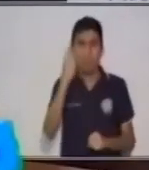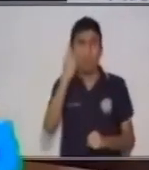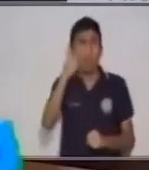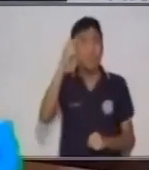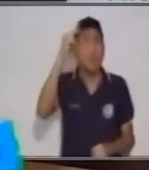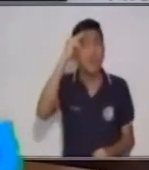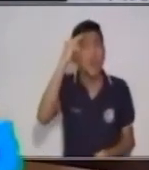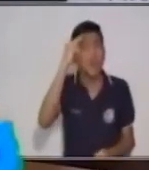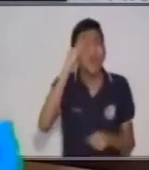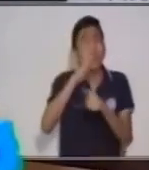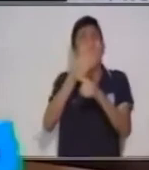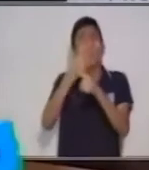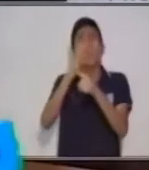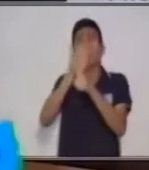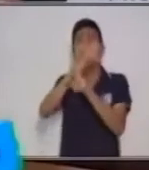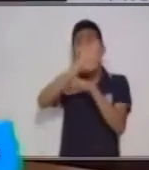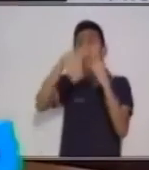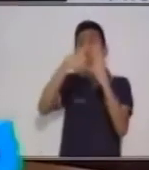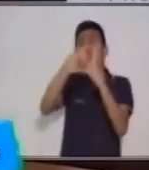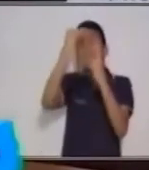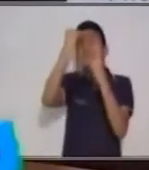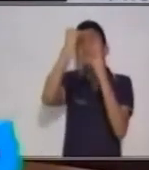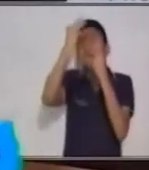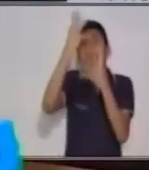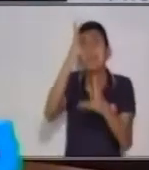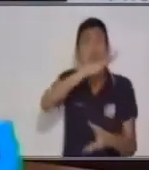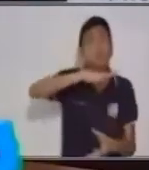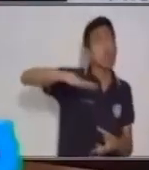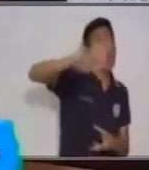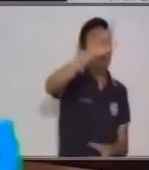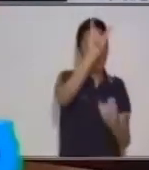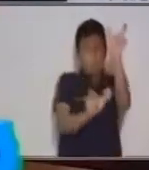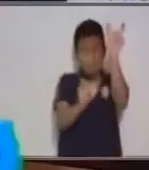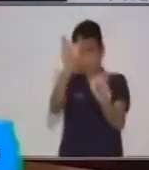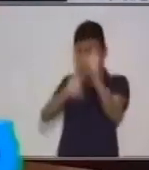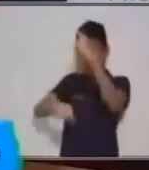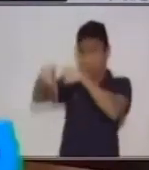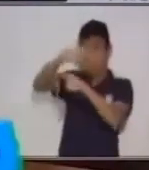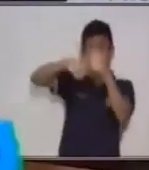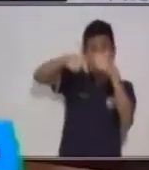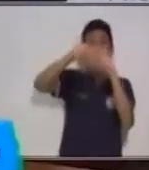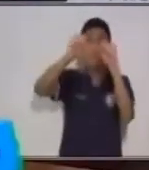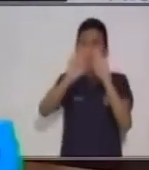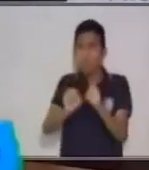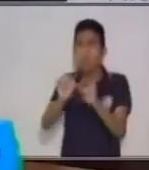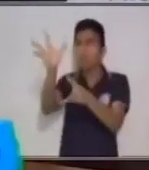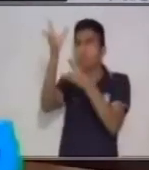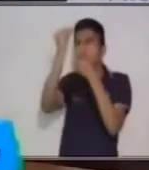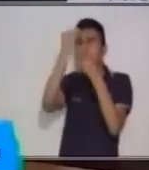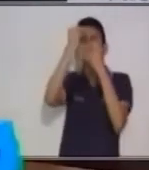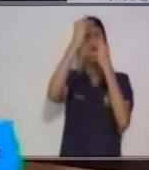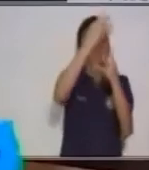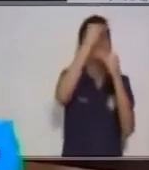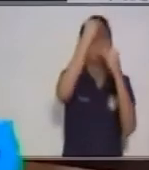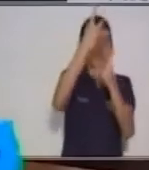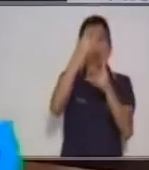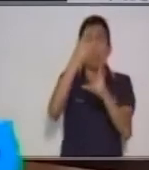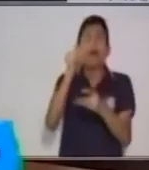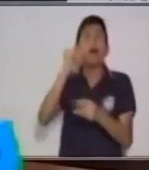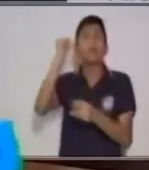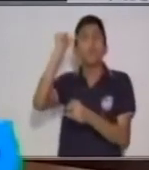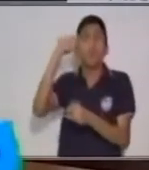recuerda, comparte todo ese aprendizaje con todas las personas que tengas a tu cargo, y principalmente los adultos.